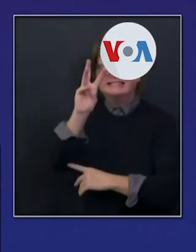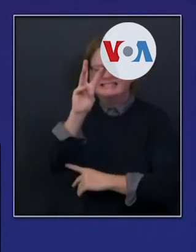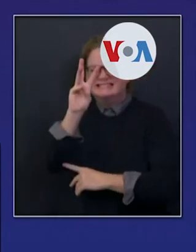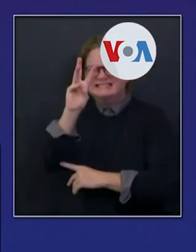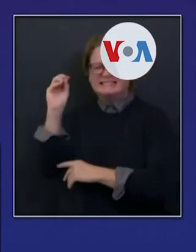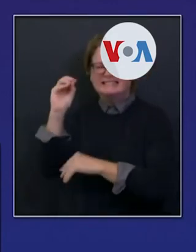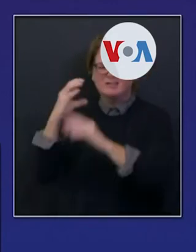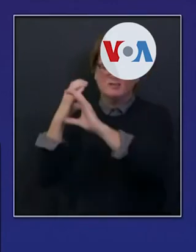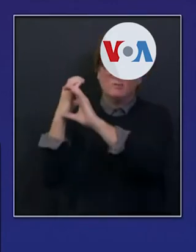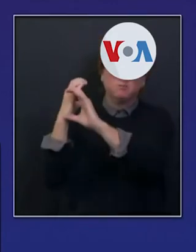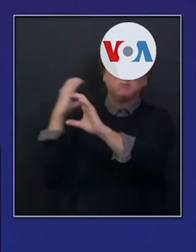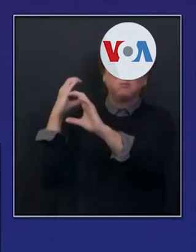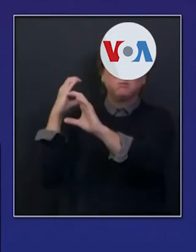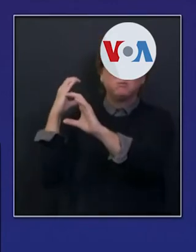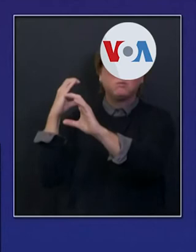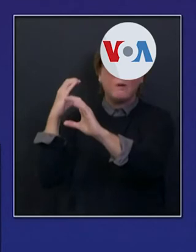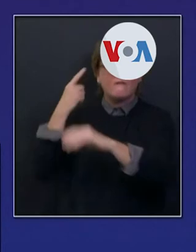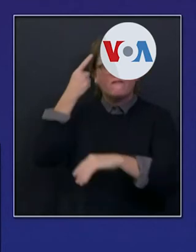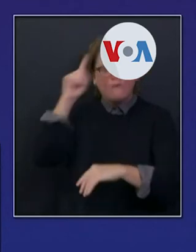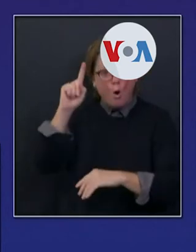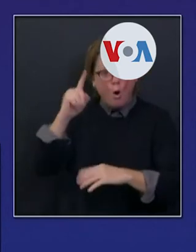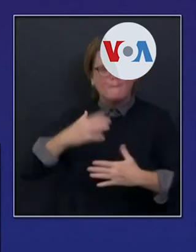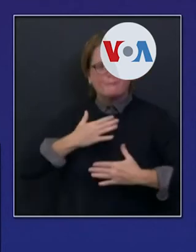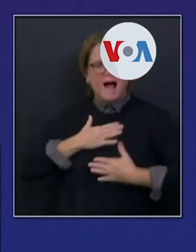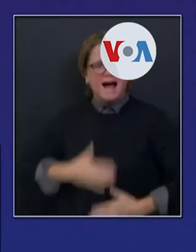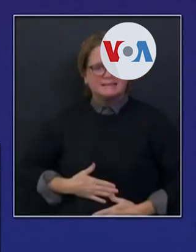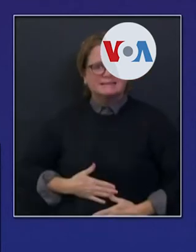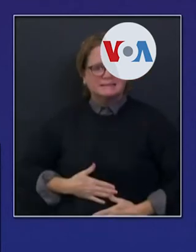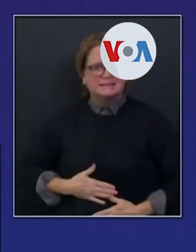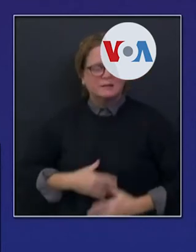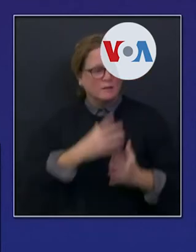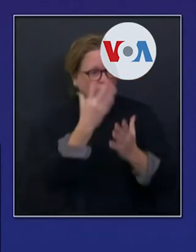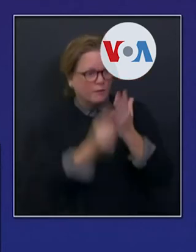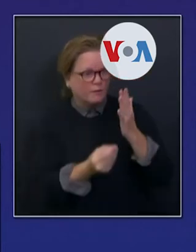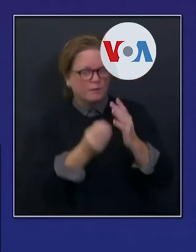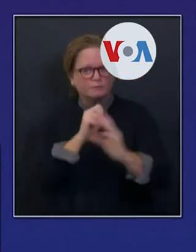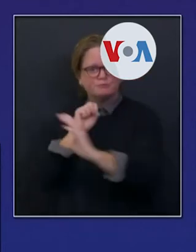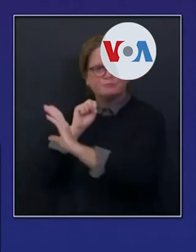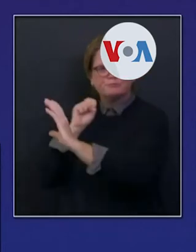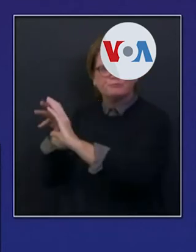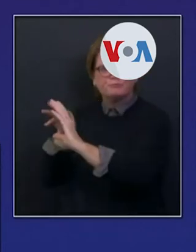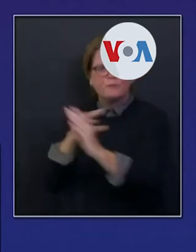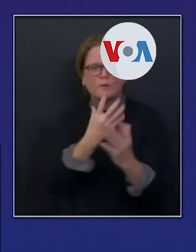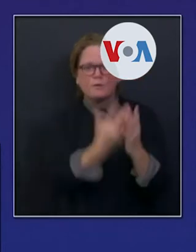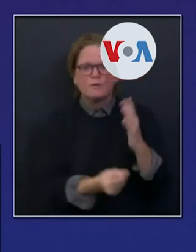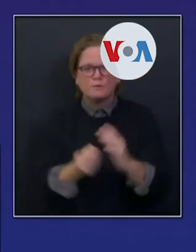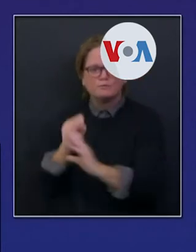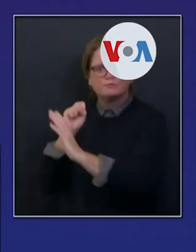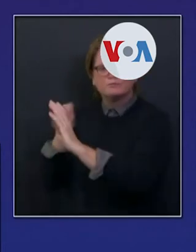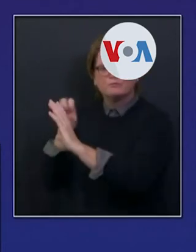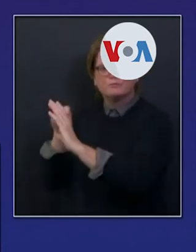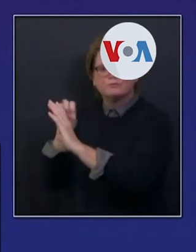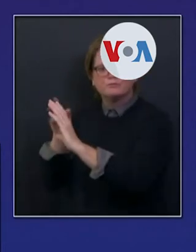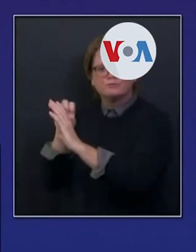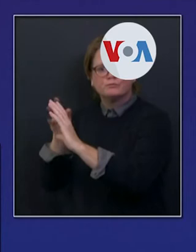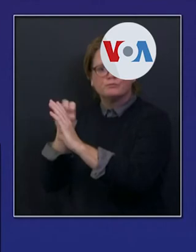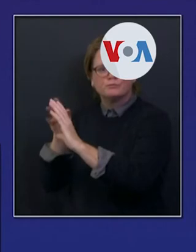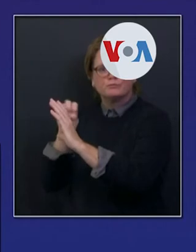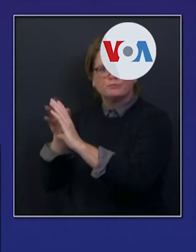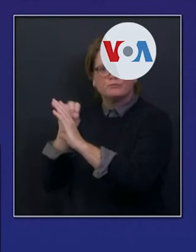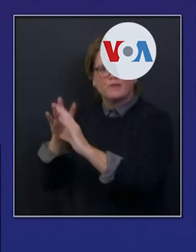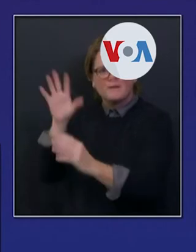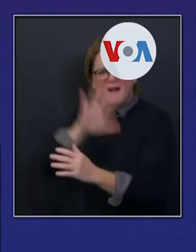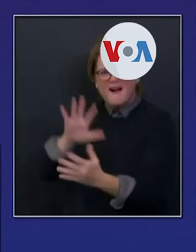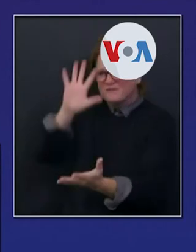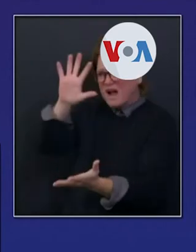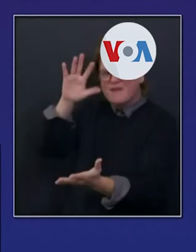53 pies que actualmente se encuentran disponibles en condados y hospitales. Ya hemos pedido 5,000 bolsas para cadáveres adicionales que acaba de